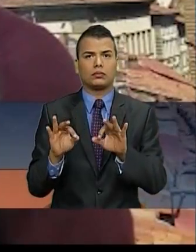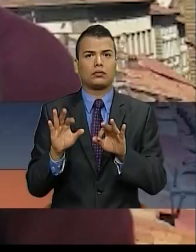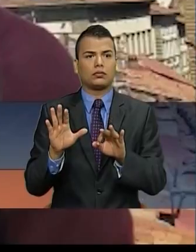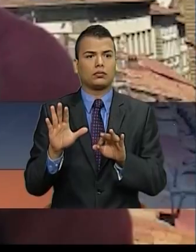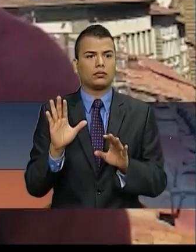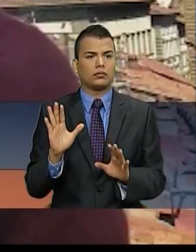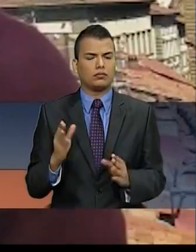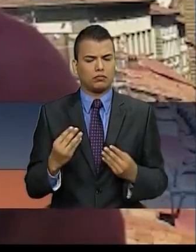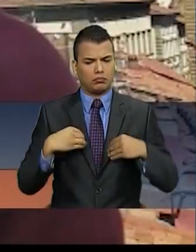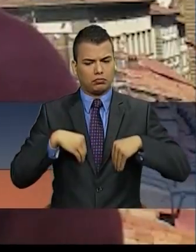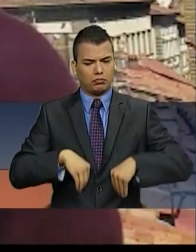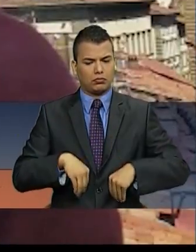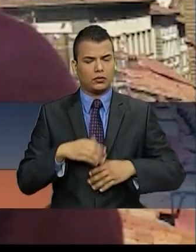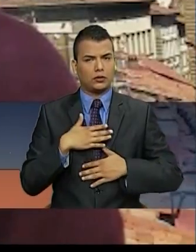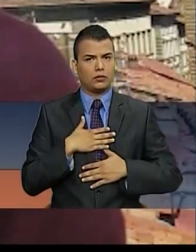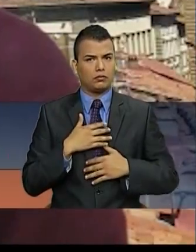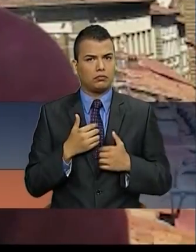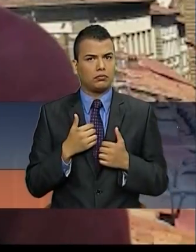gozar